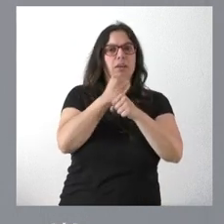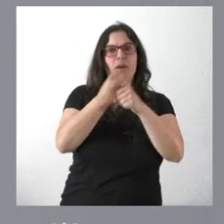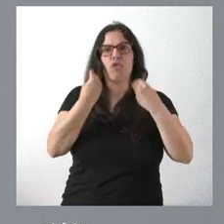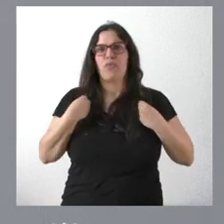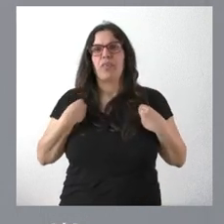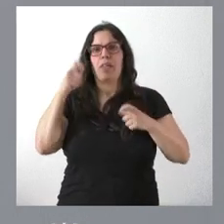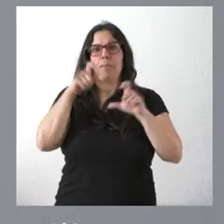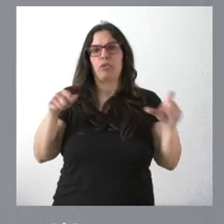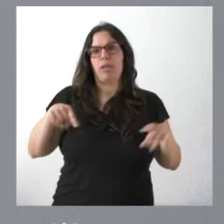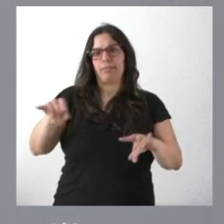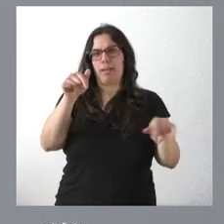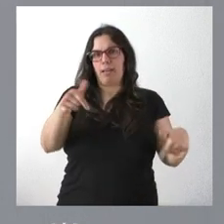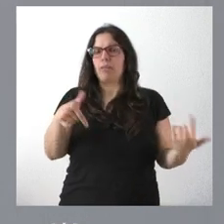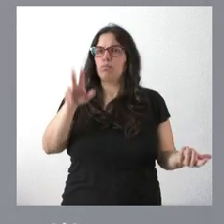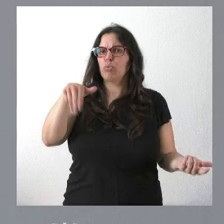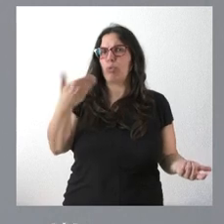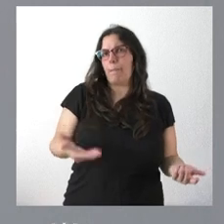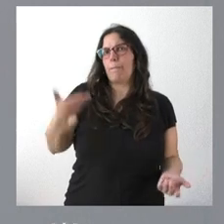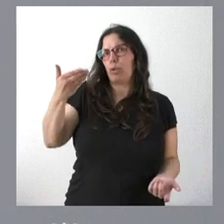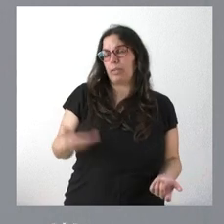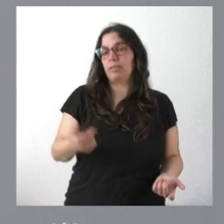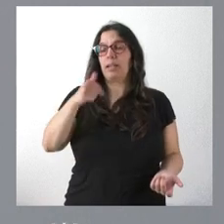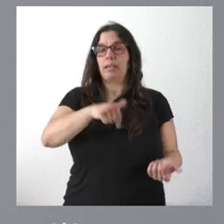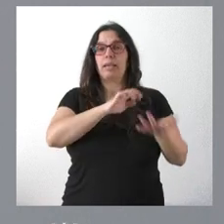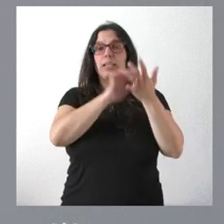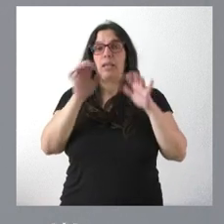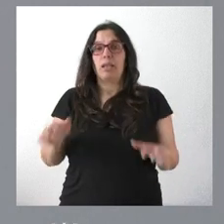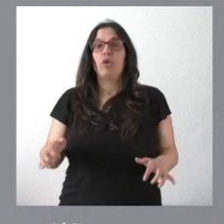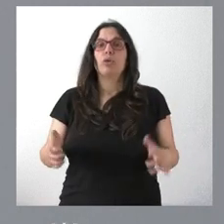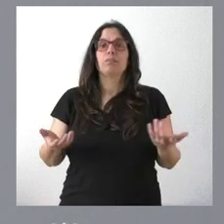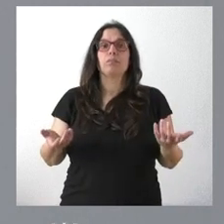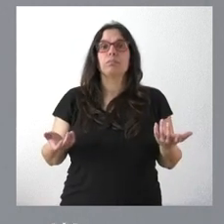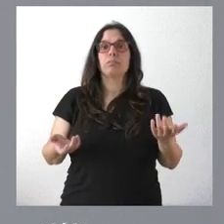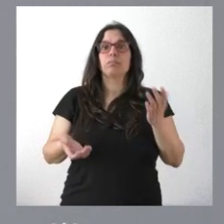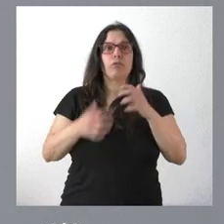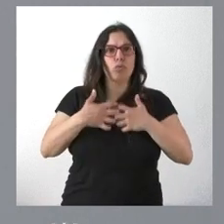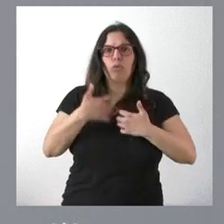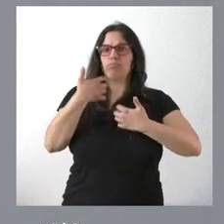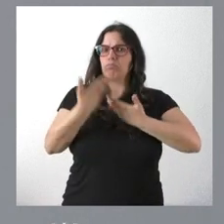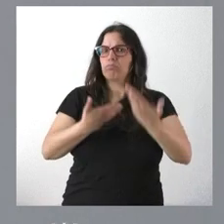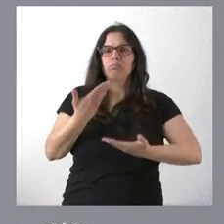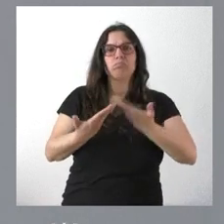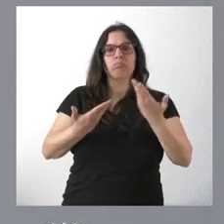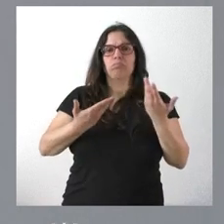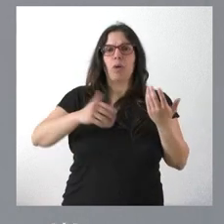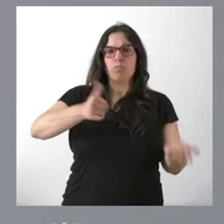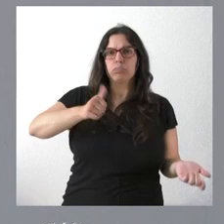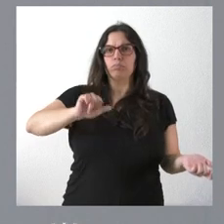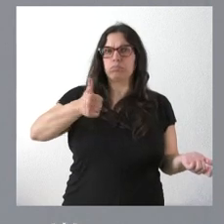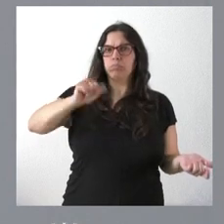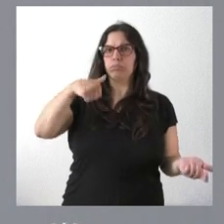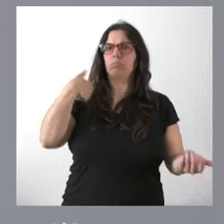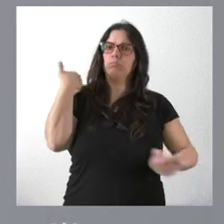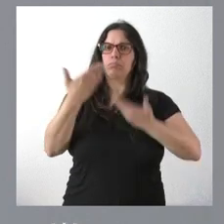personas de nuestra tierra. Esto es importante, que aquí en Castilla y León se sigue funcionando, se siguen aprobando leyes, se